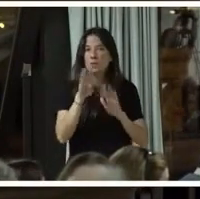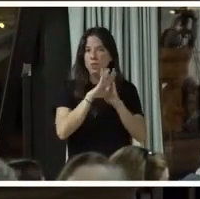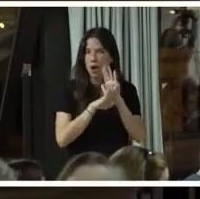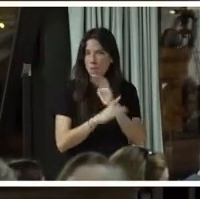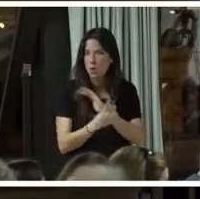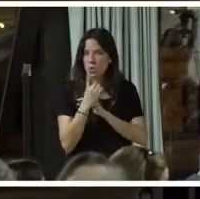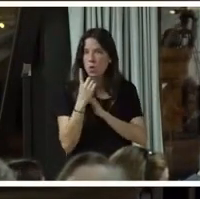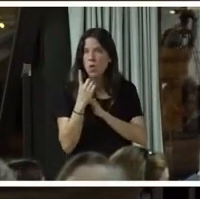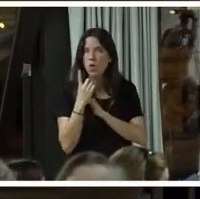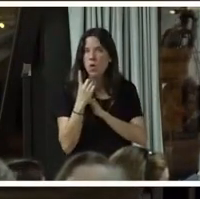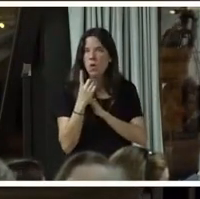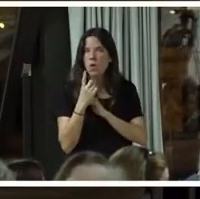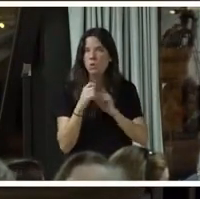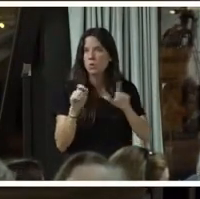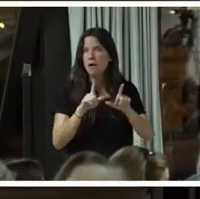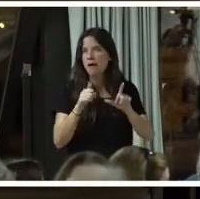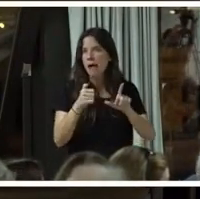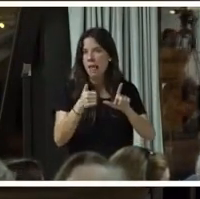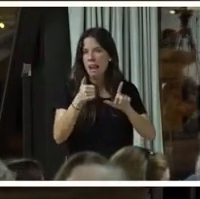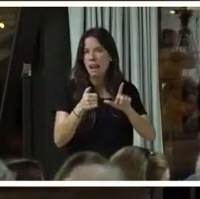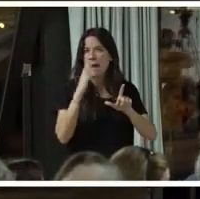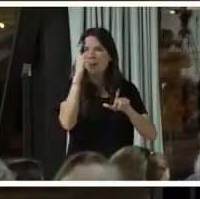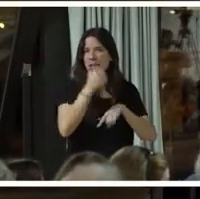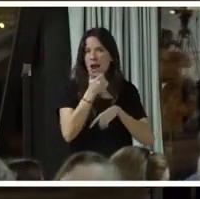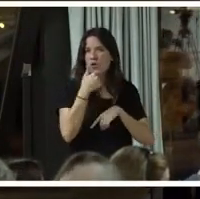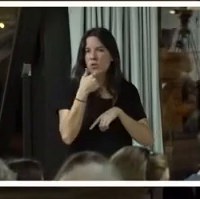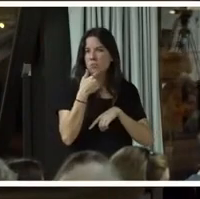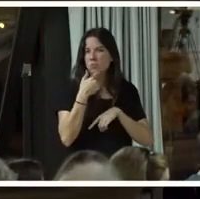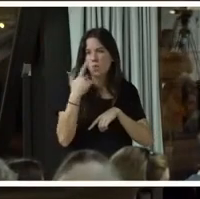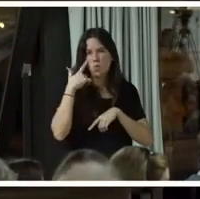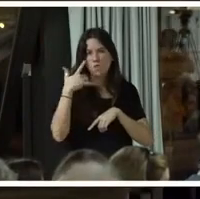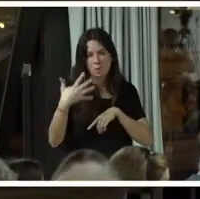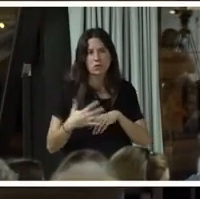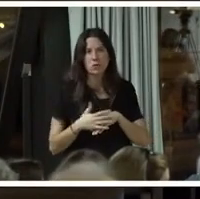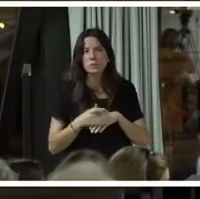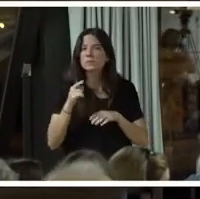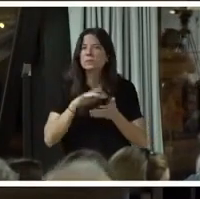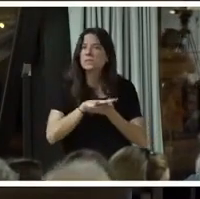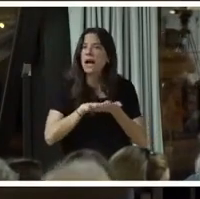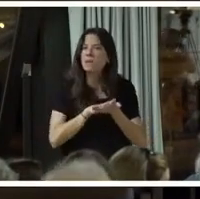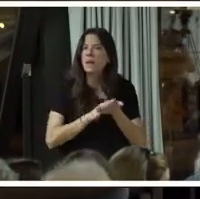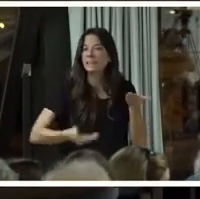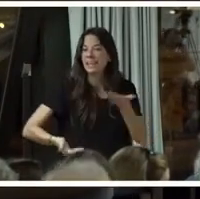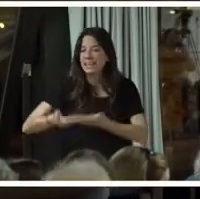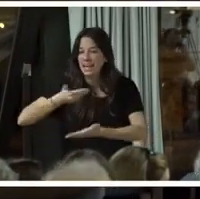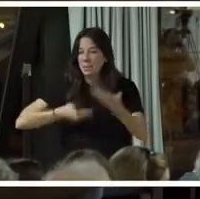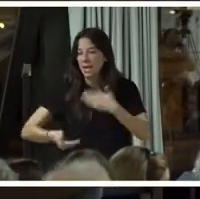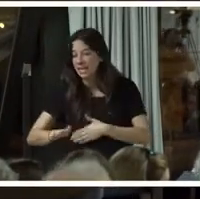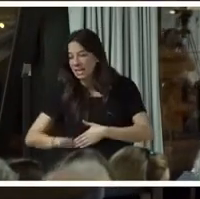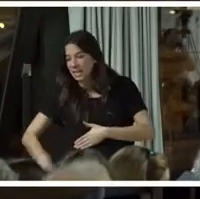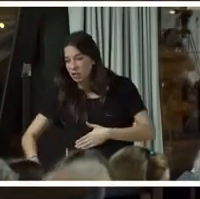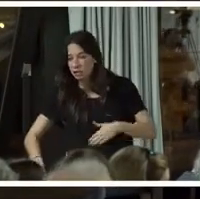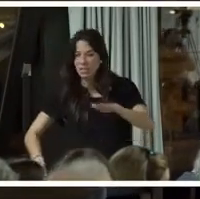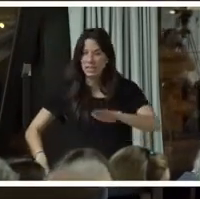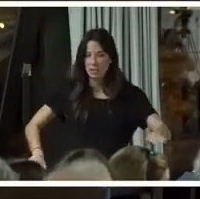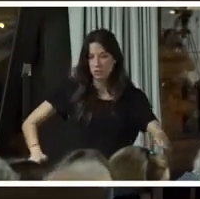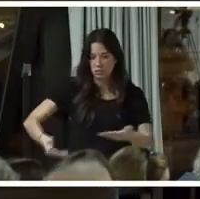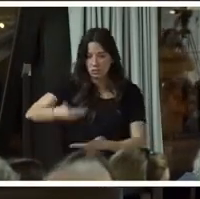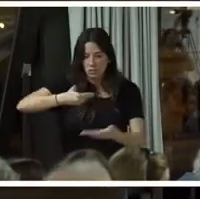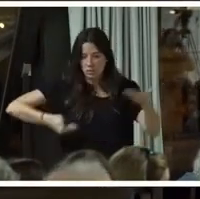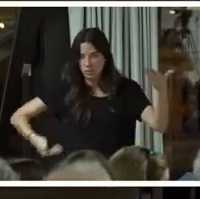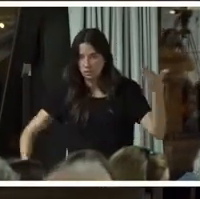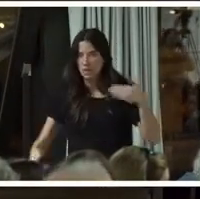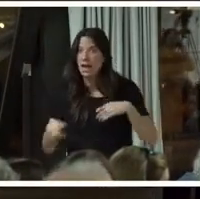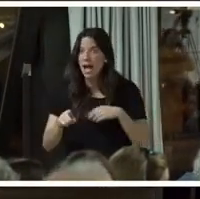programa de un canal americano muy famoso cuando hablaron de intercambiar niños por niños es